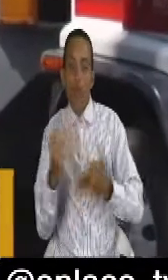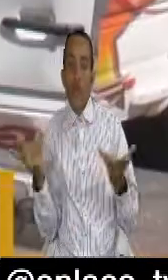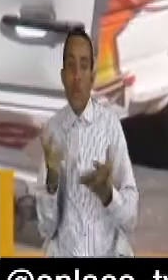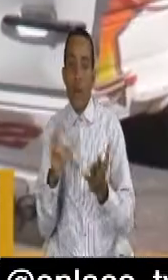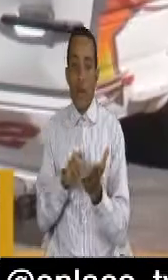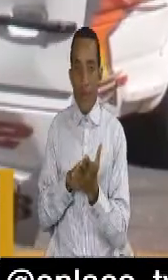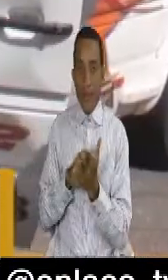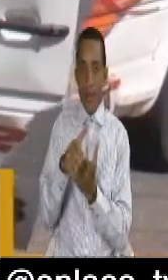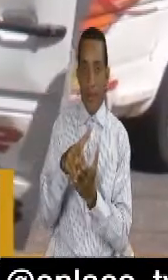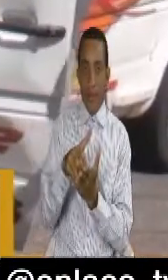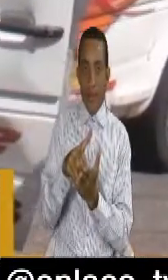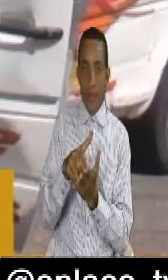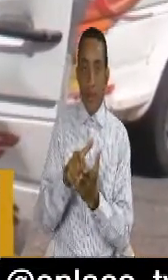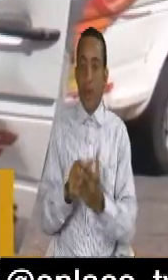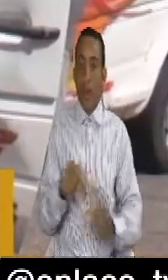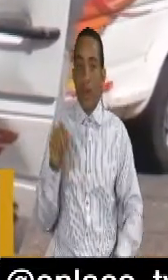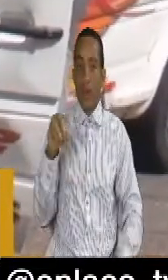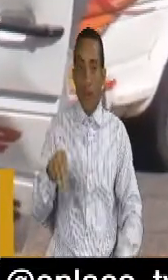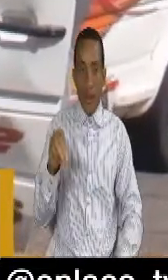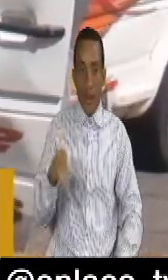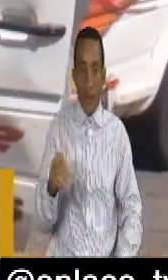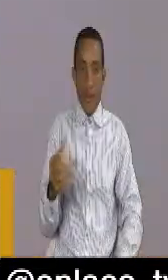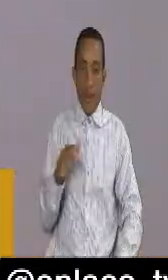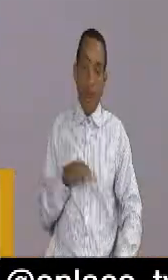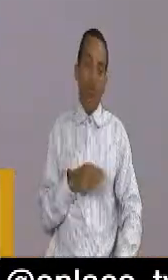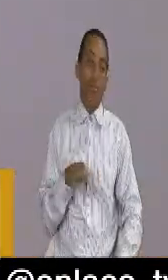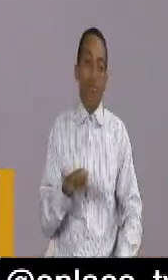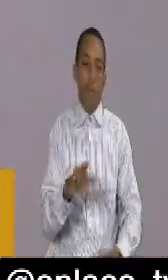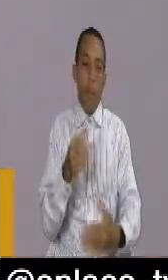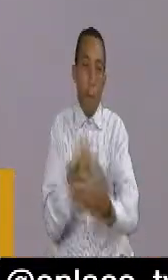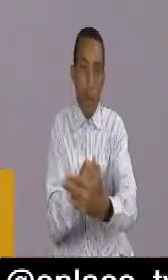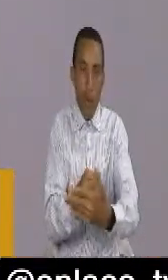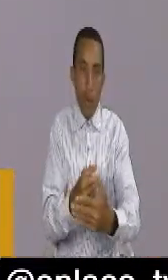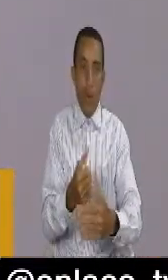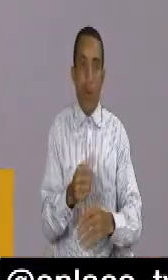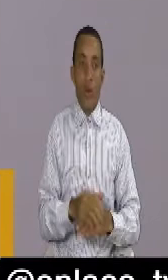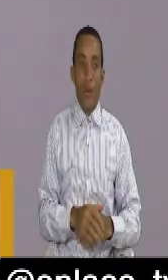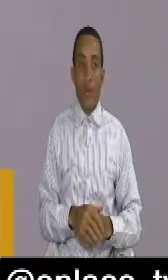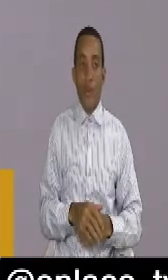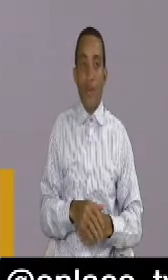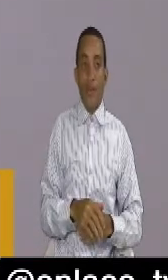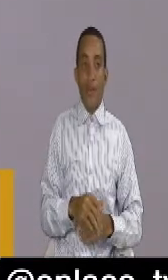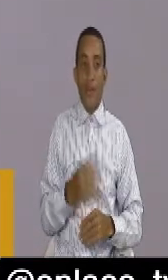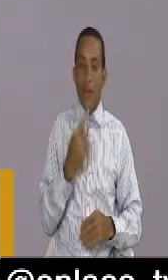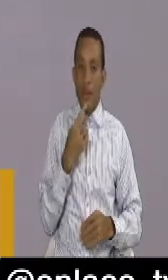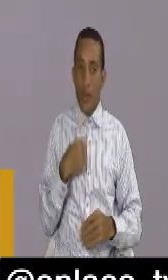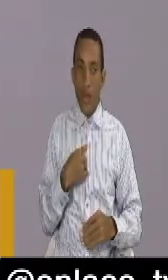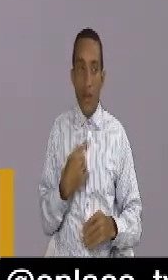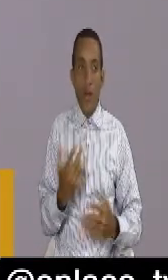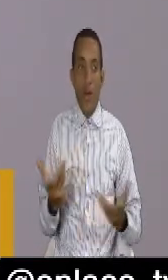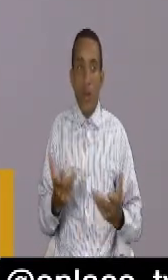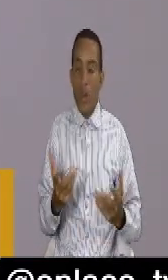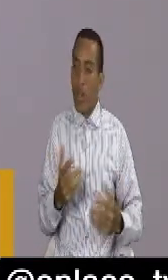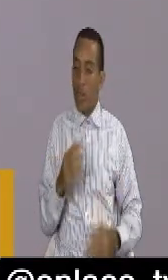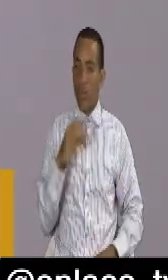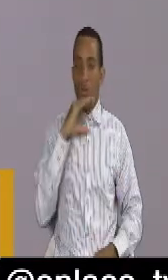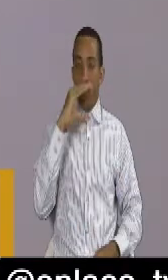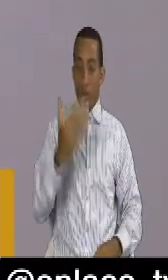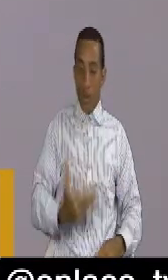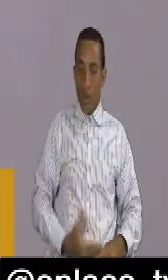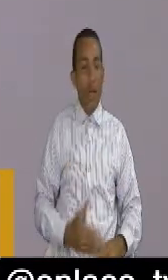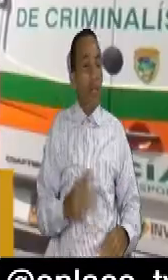tránsito ocurrido este martes en la troncal del Magdalena Medio. Cuando llegué acá y me dijeron que estaba allá, yo que es quincimitar, me dijeron que estaba en